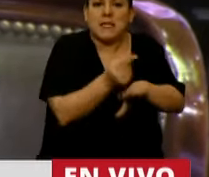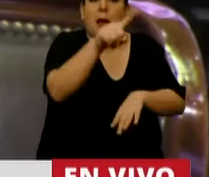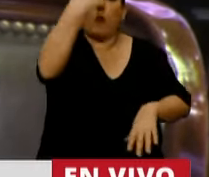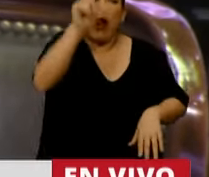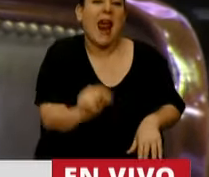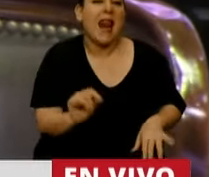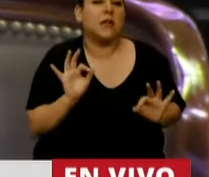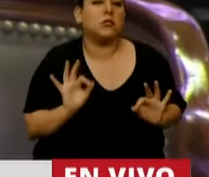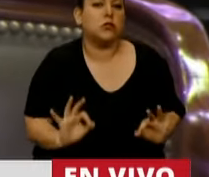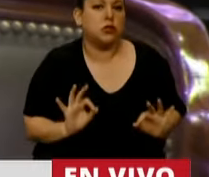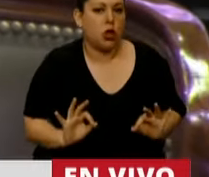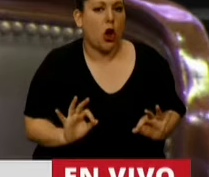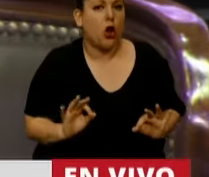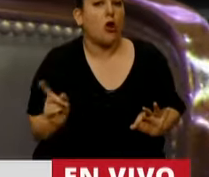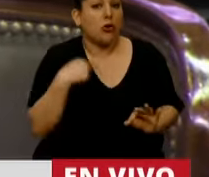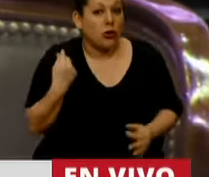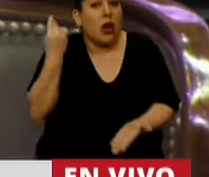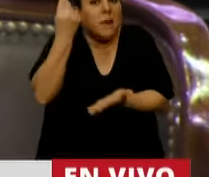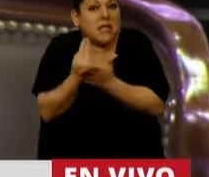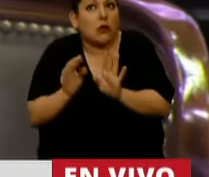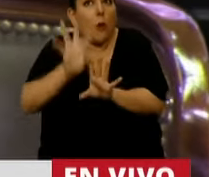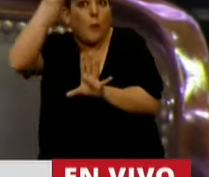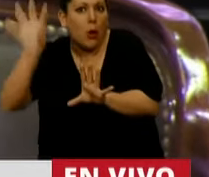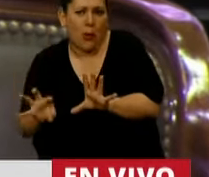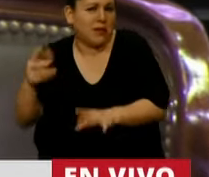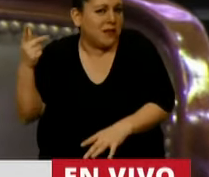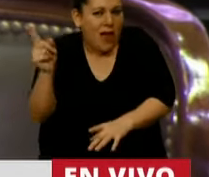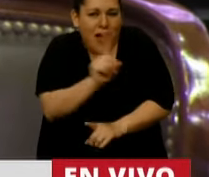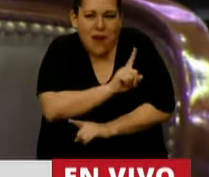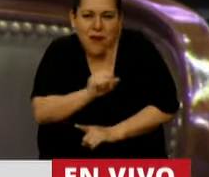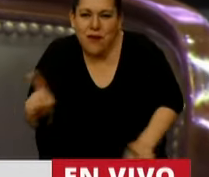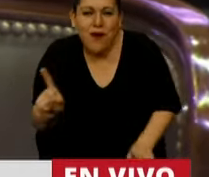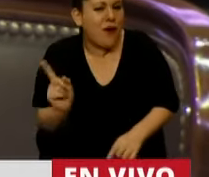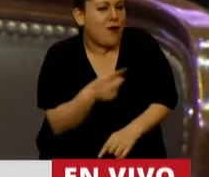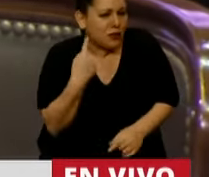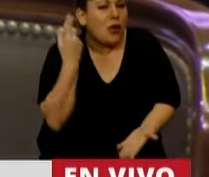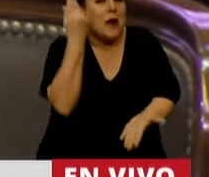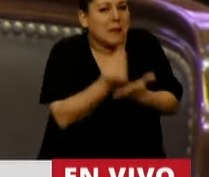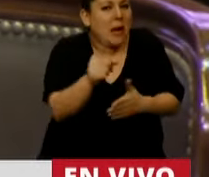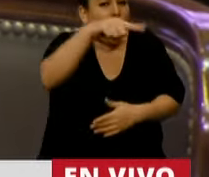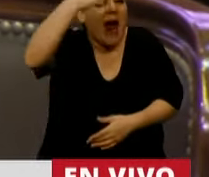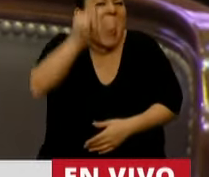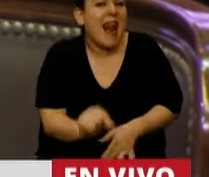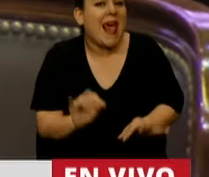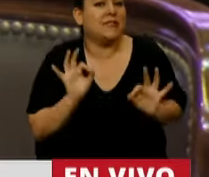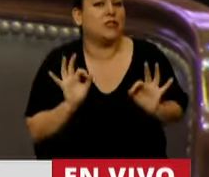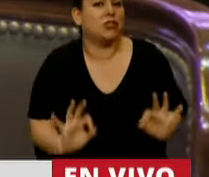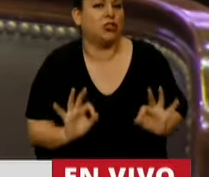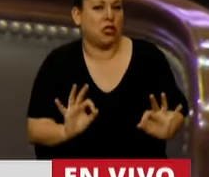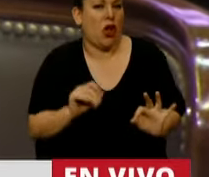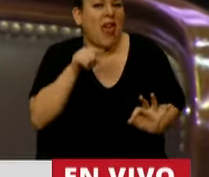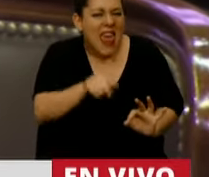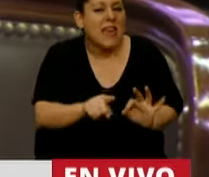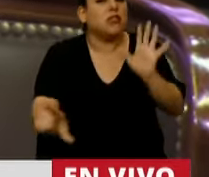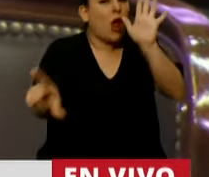No nos representamos a las provincias en las que fuimos elegidos. Así es en las democracias federales del mundo. Lo único que nos